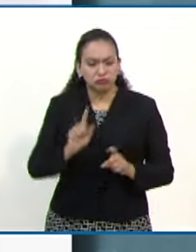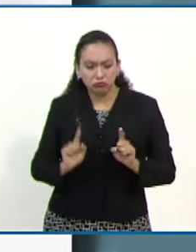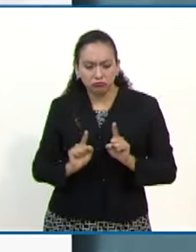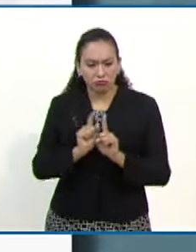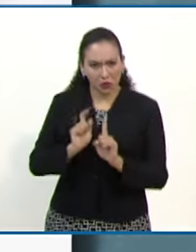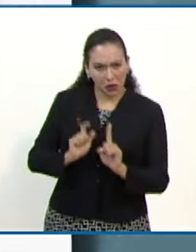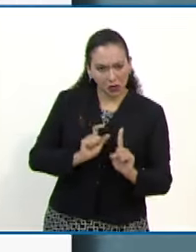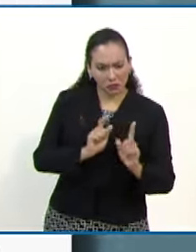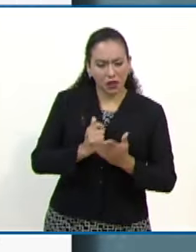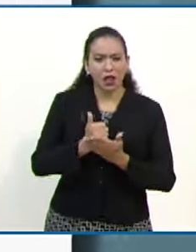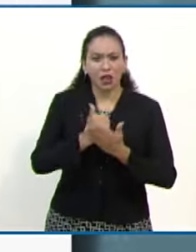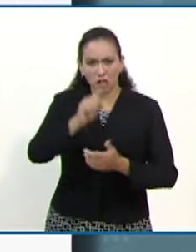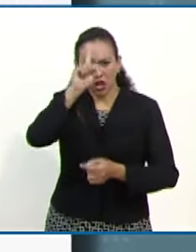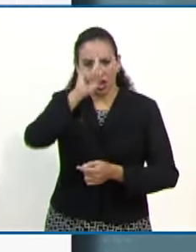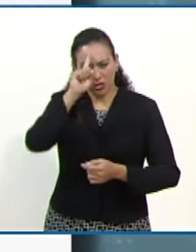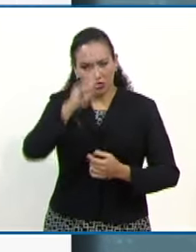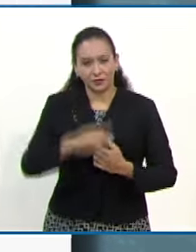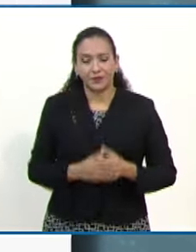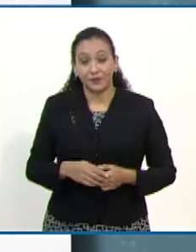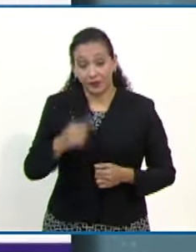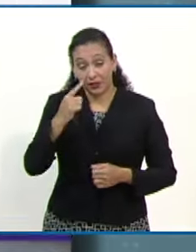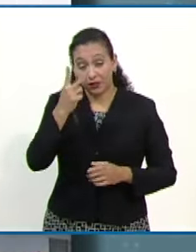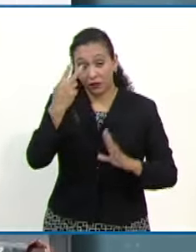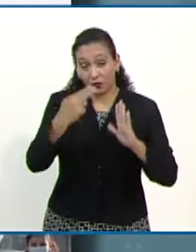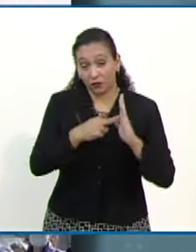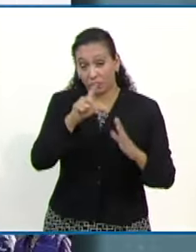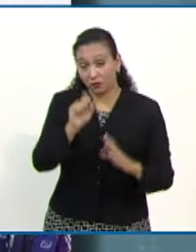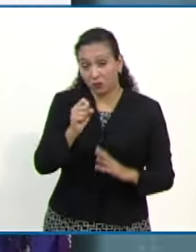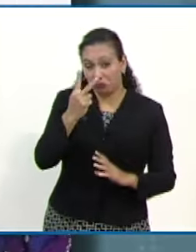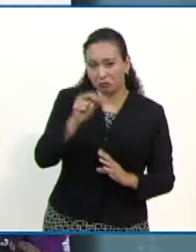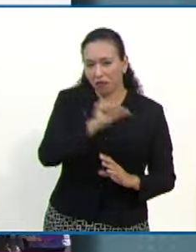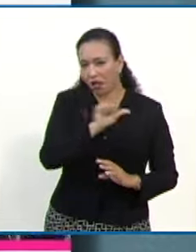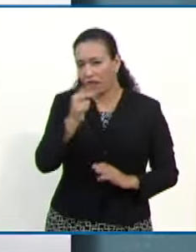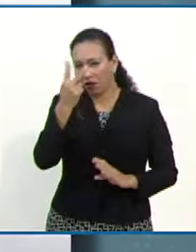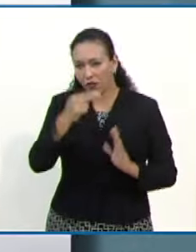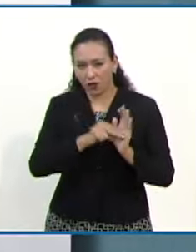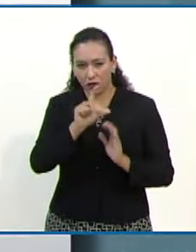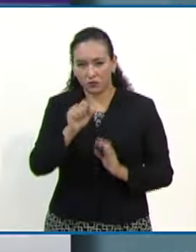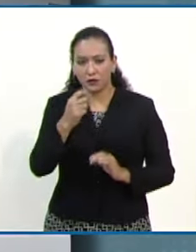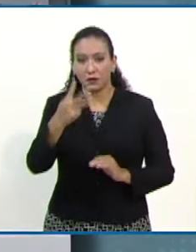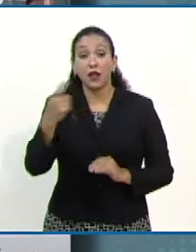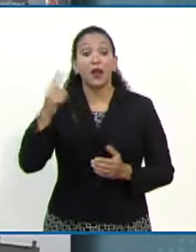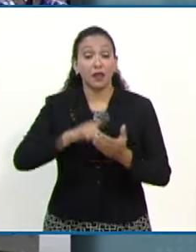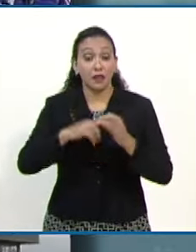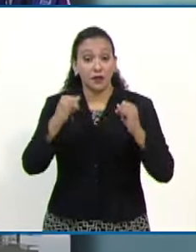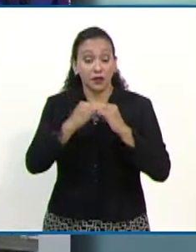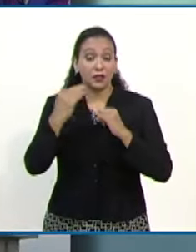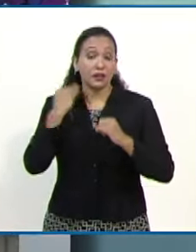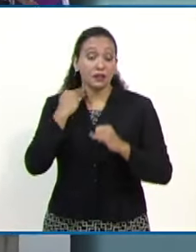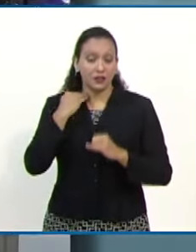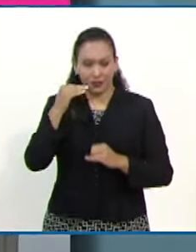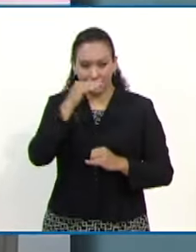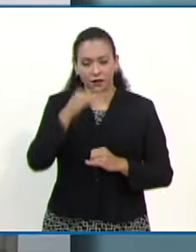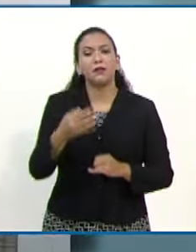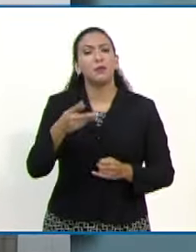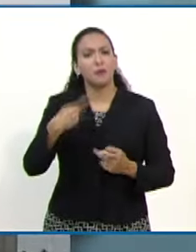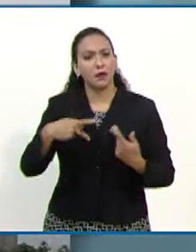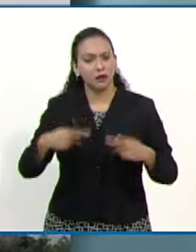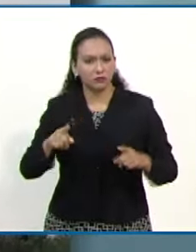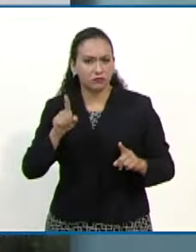integridad. Recordó que durante el periodo 2022-2023 representó a personas procesadas por delitos